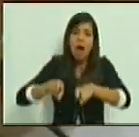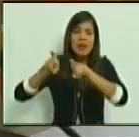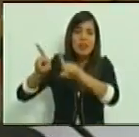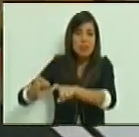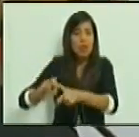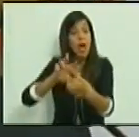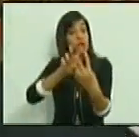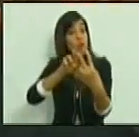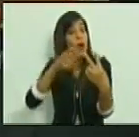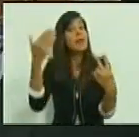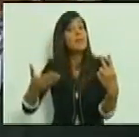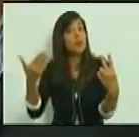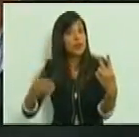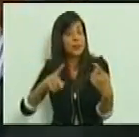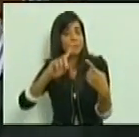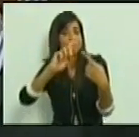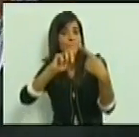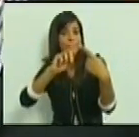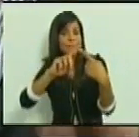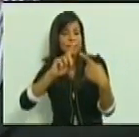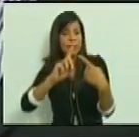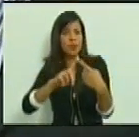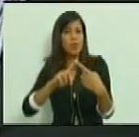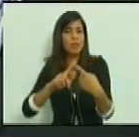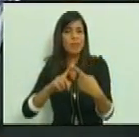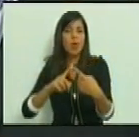vista. Una de ellas es la estacionalidad.